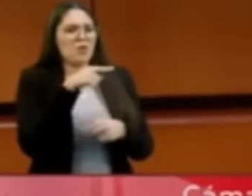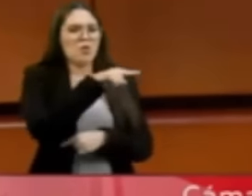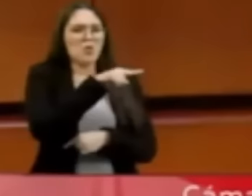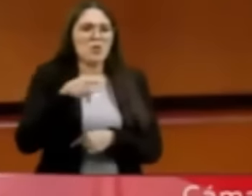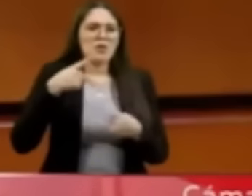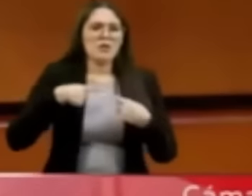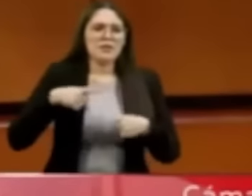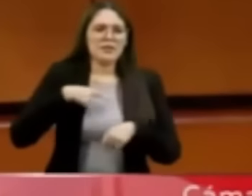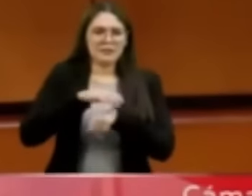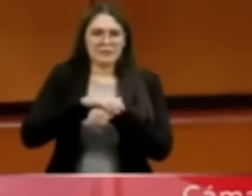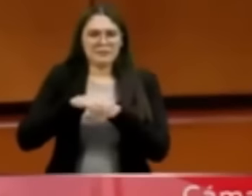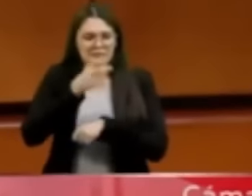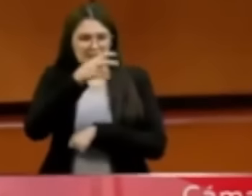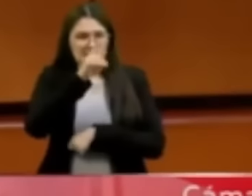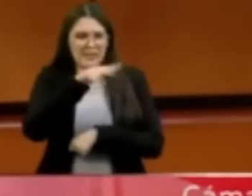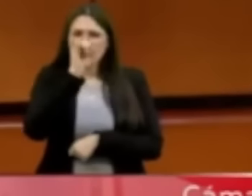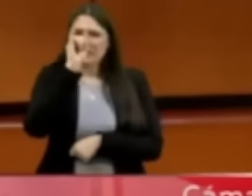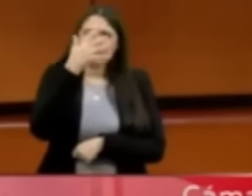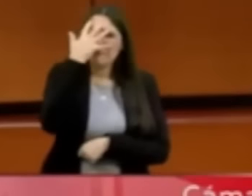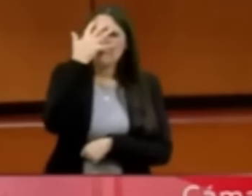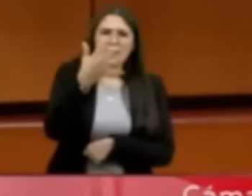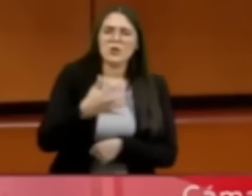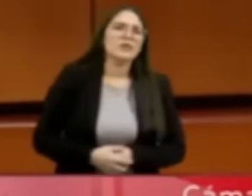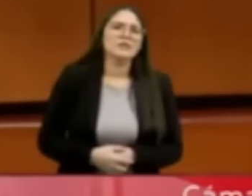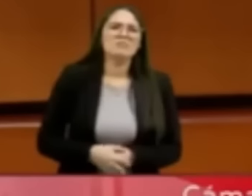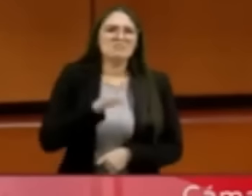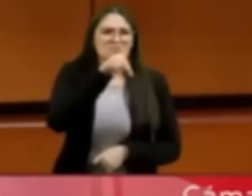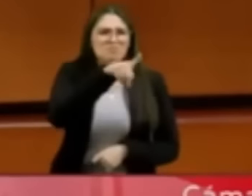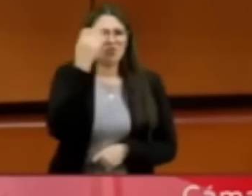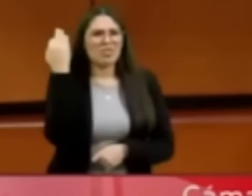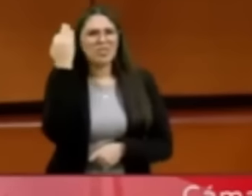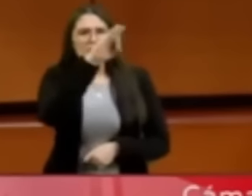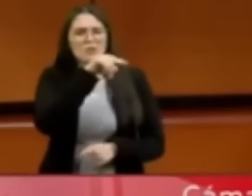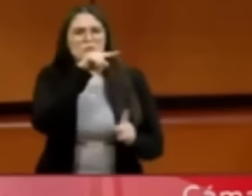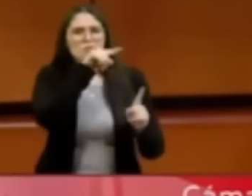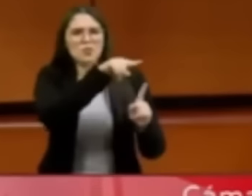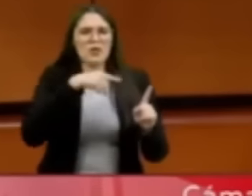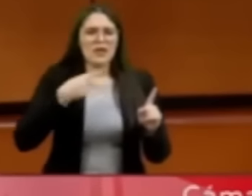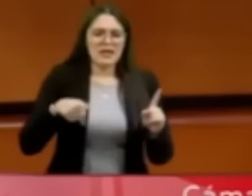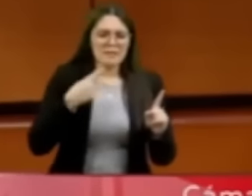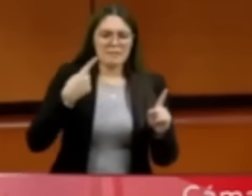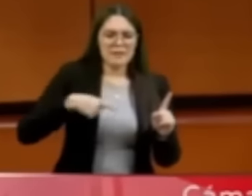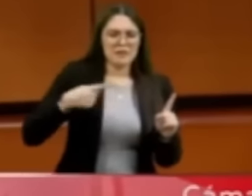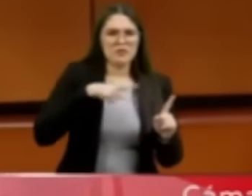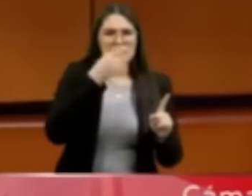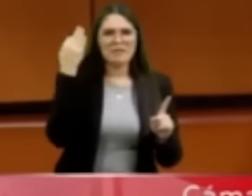mismo. Esa es una desvergüenza. Ese es un acto de traición. Ese es un acto de traición.